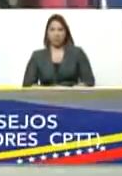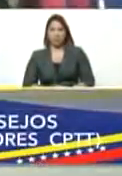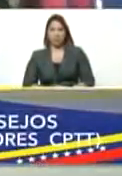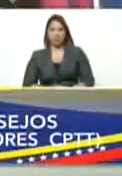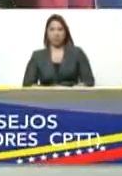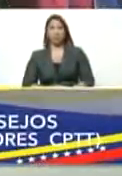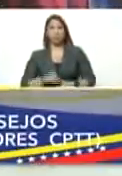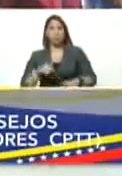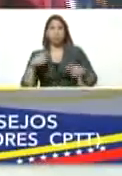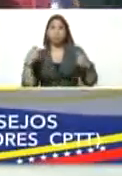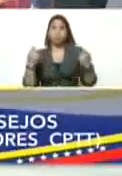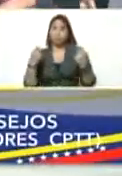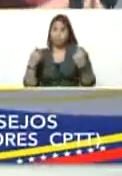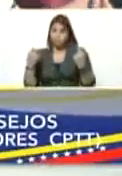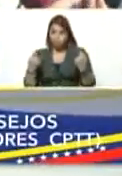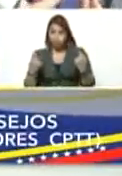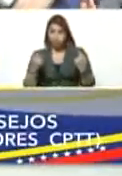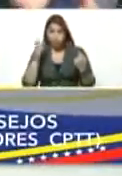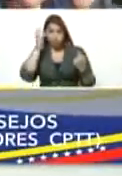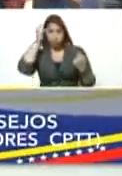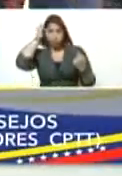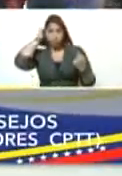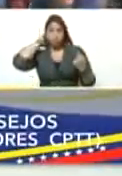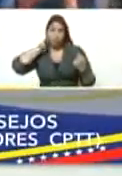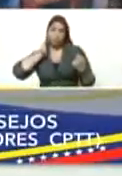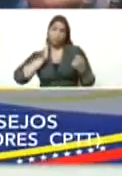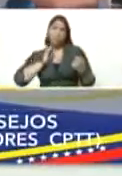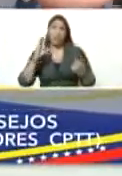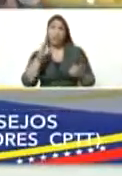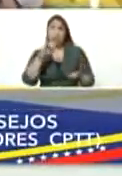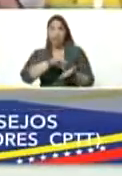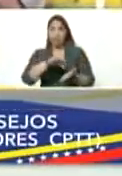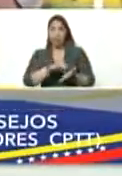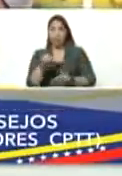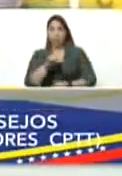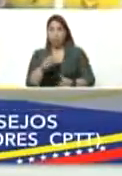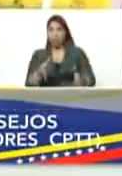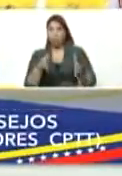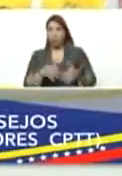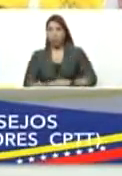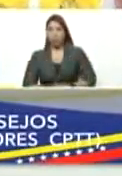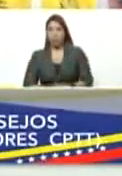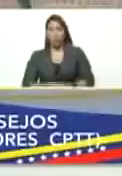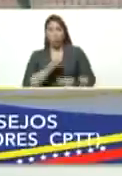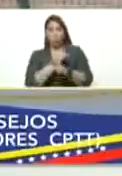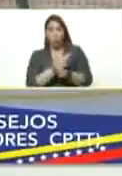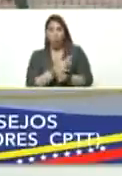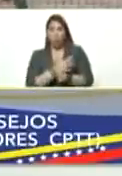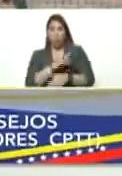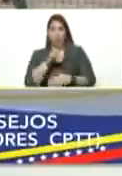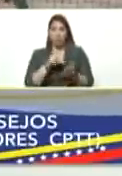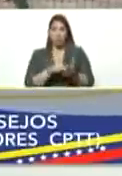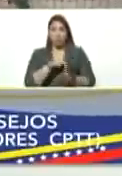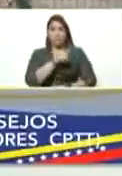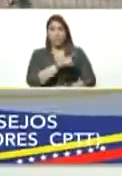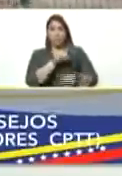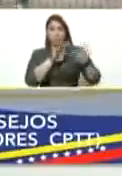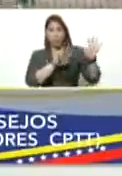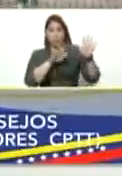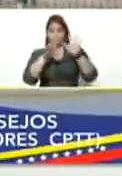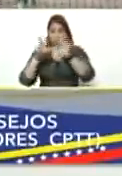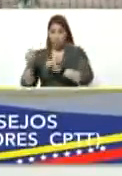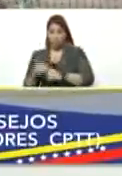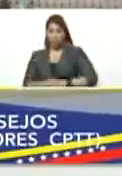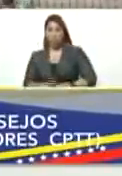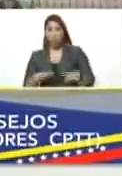la propaganda, Caracas no ganaba unos Juegos Nacionales de 1980, en que